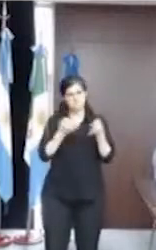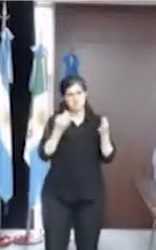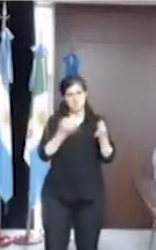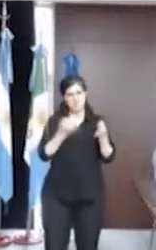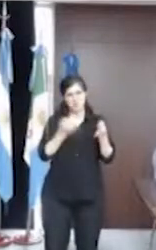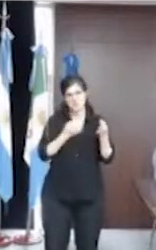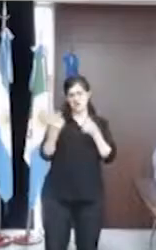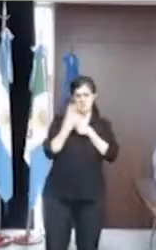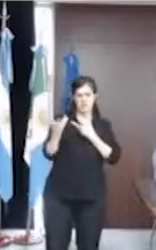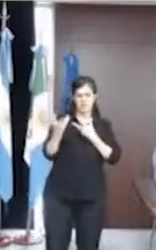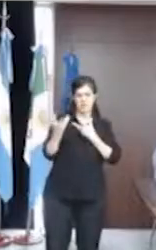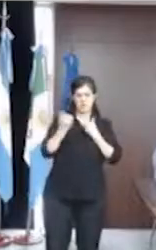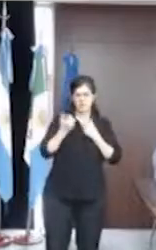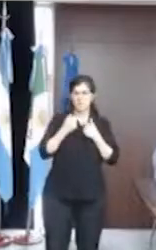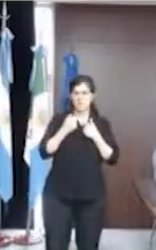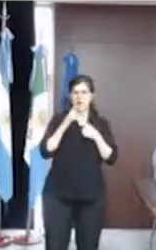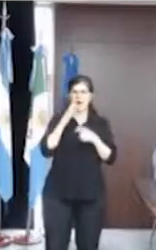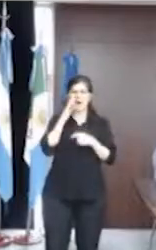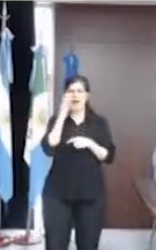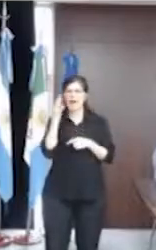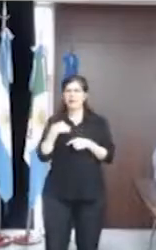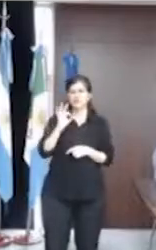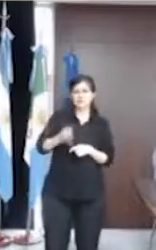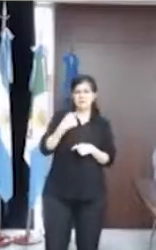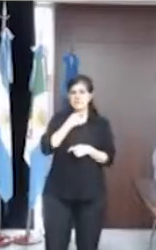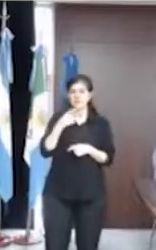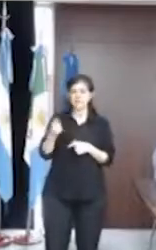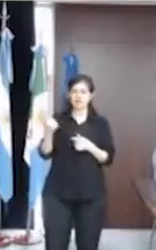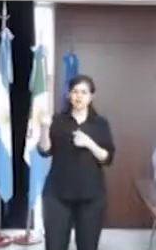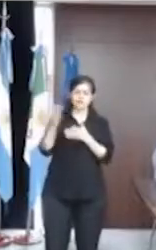lo resuelven. Si me pasa algo, les hago un audio.